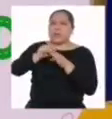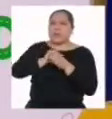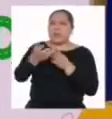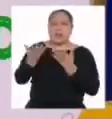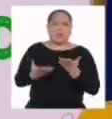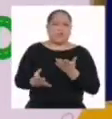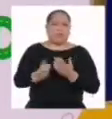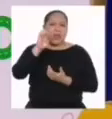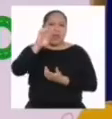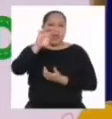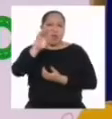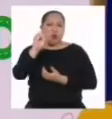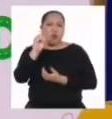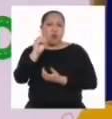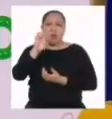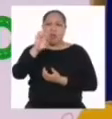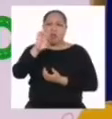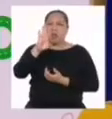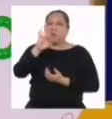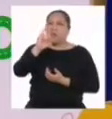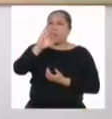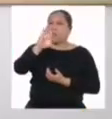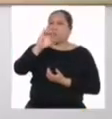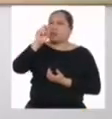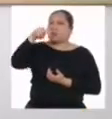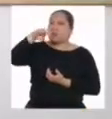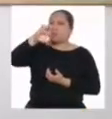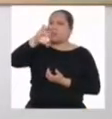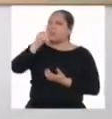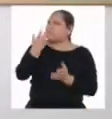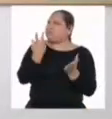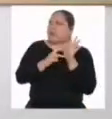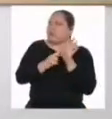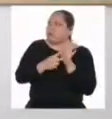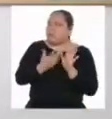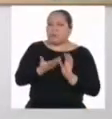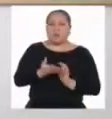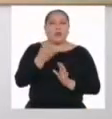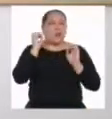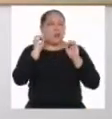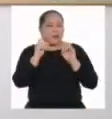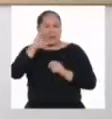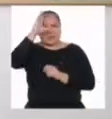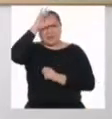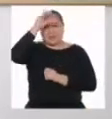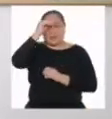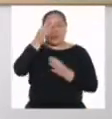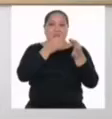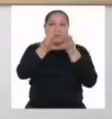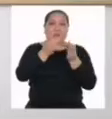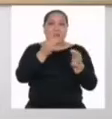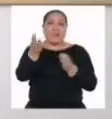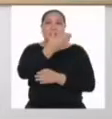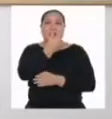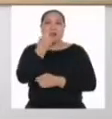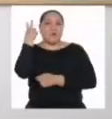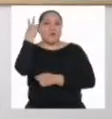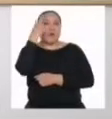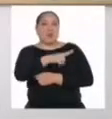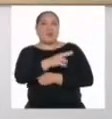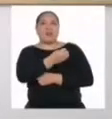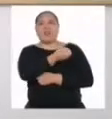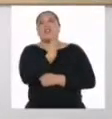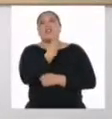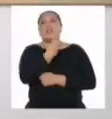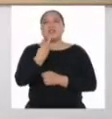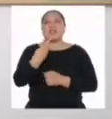llamado la ecoeficiencia. ¿A qué se refiere con eso? Bueno, chicas y chicos, para explicarlo mejor, veamos lo que